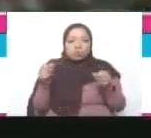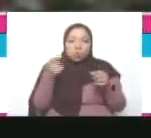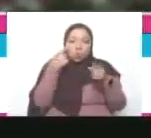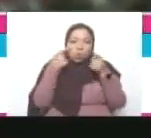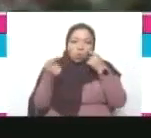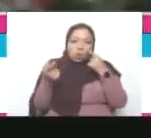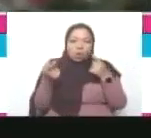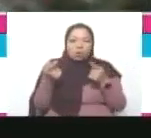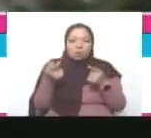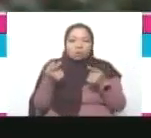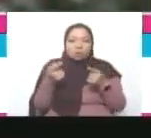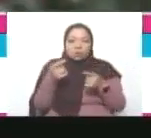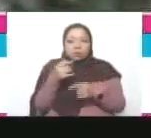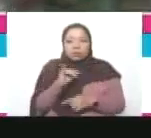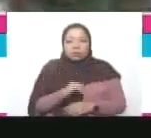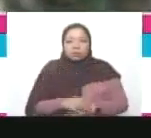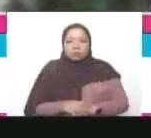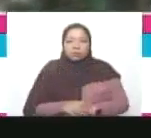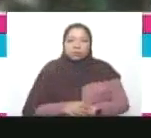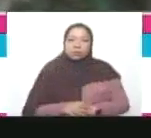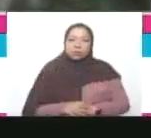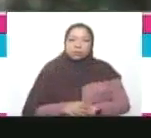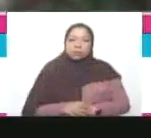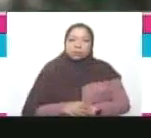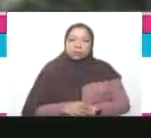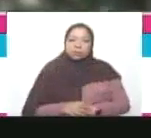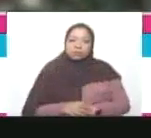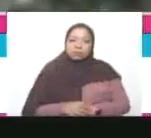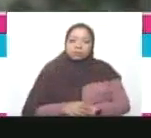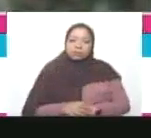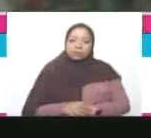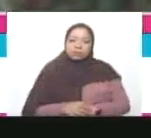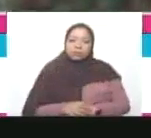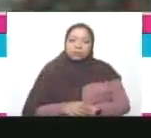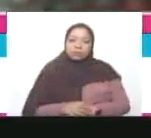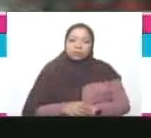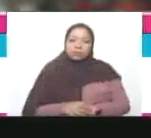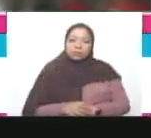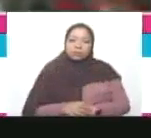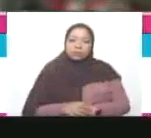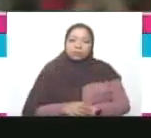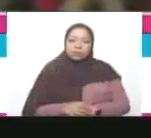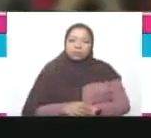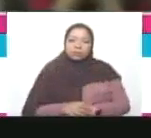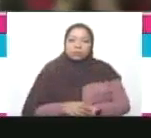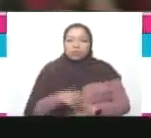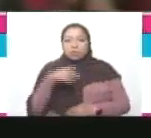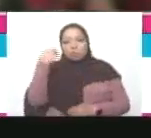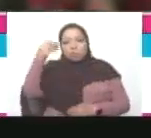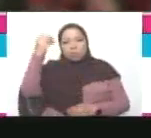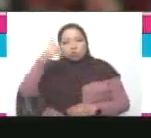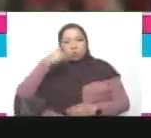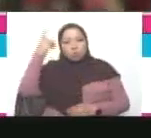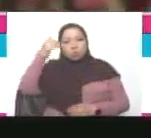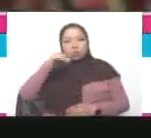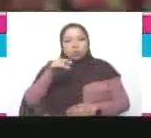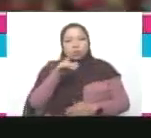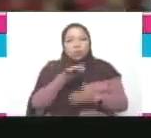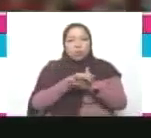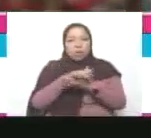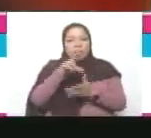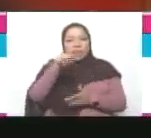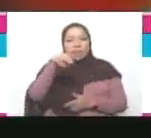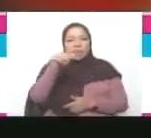pusieron la linterna al teléfono. Mira eso, vale. Ah, Diosdado. Yo creo que pudiéramos hacer Nahum,